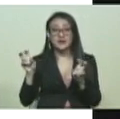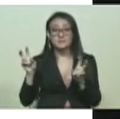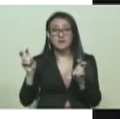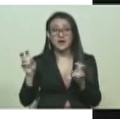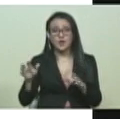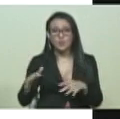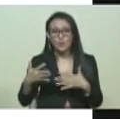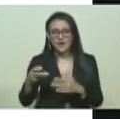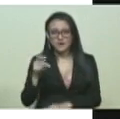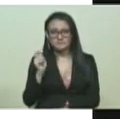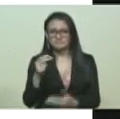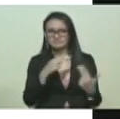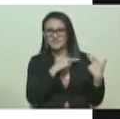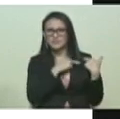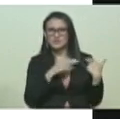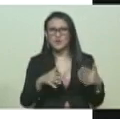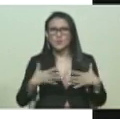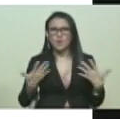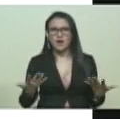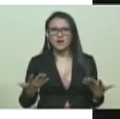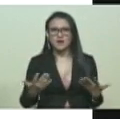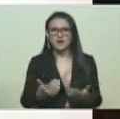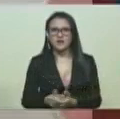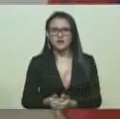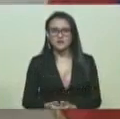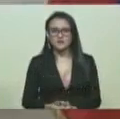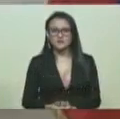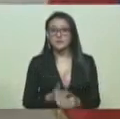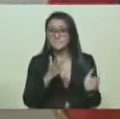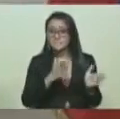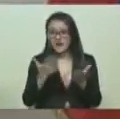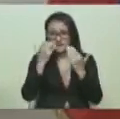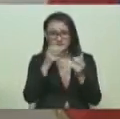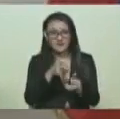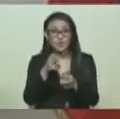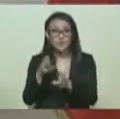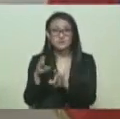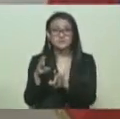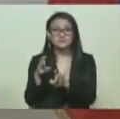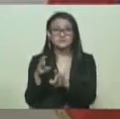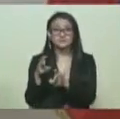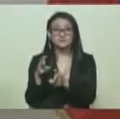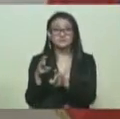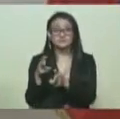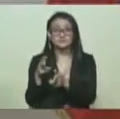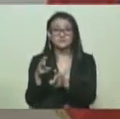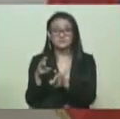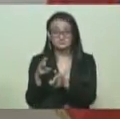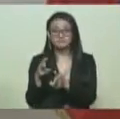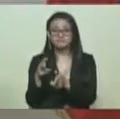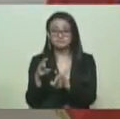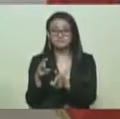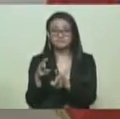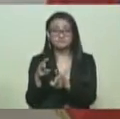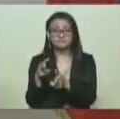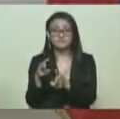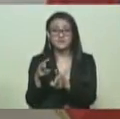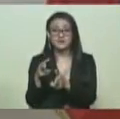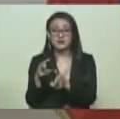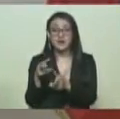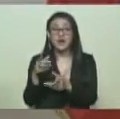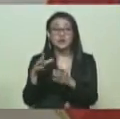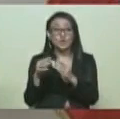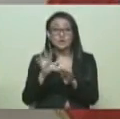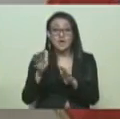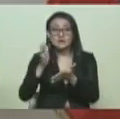era su tarea dentro de los planes terroristas que hemos desactivado y